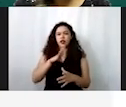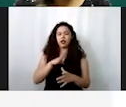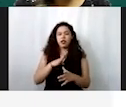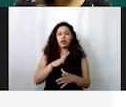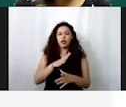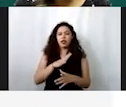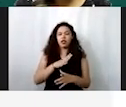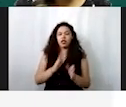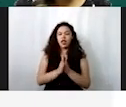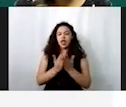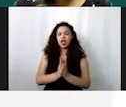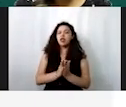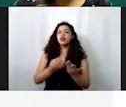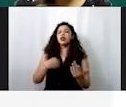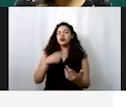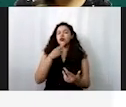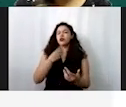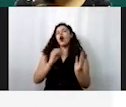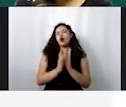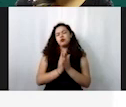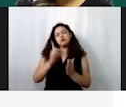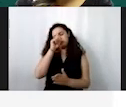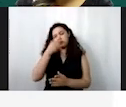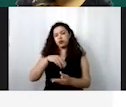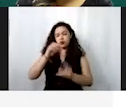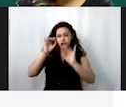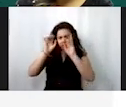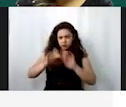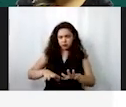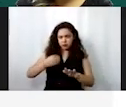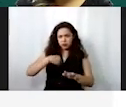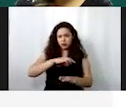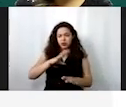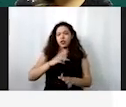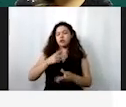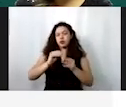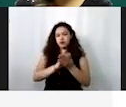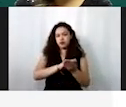bibliografía. Algunos pues son documentos que nosotros tenemos internos, pero en la mayoría viene